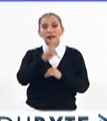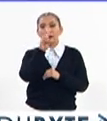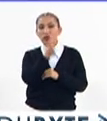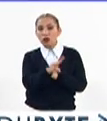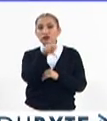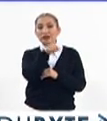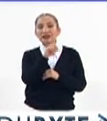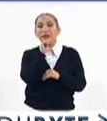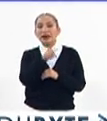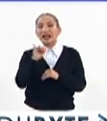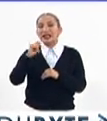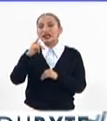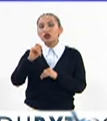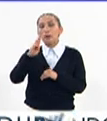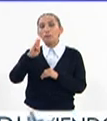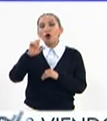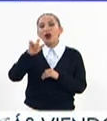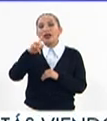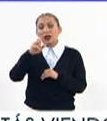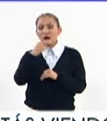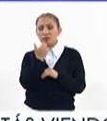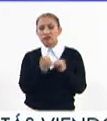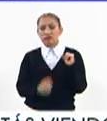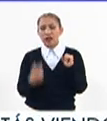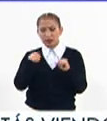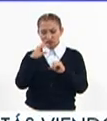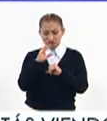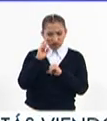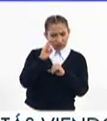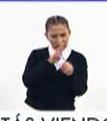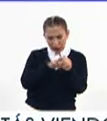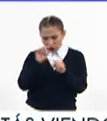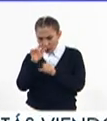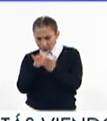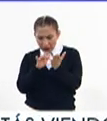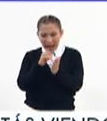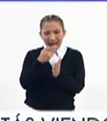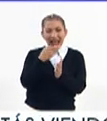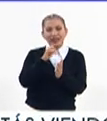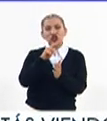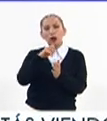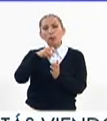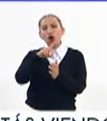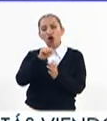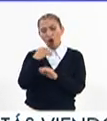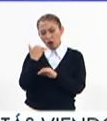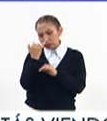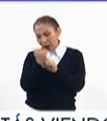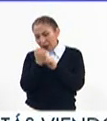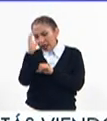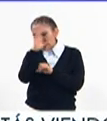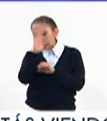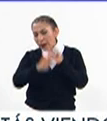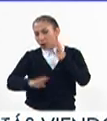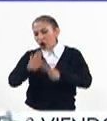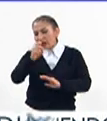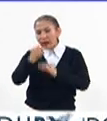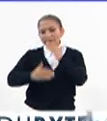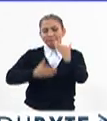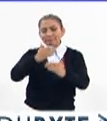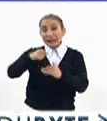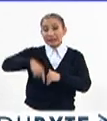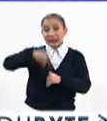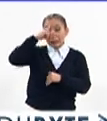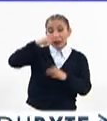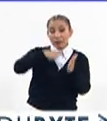1942, así como Ignacio Bolívar, un destacado naturalista y entomólogo, impulsor del desarrollo de la ciencia biológica. Y